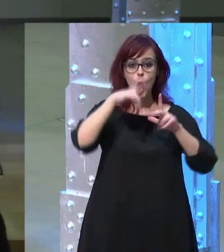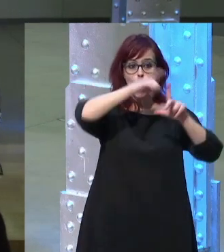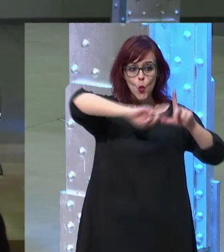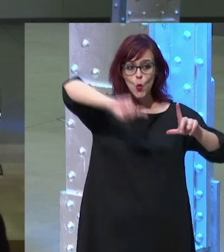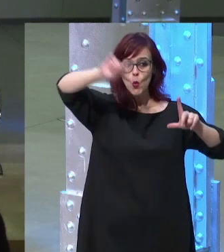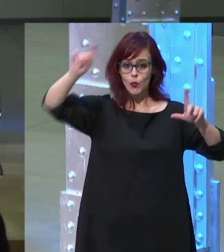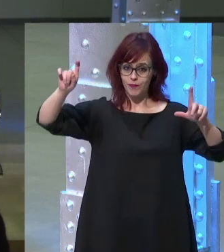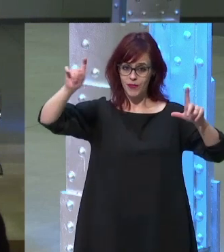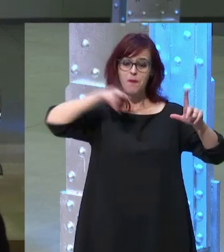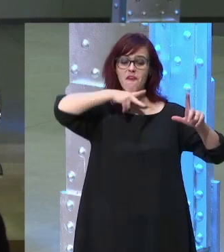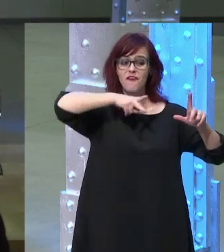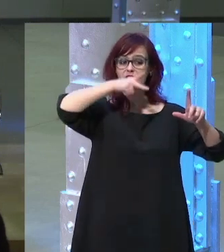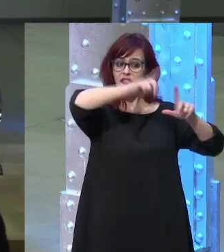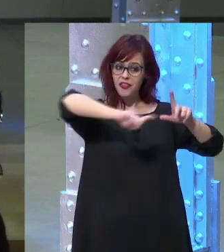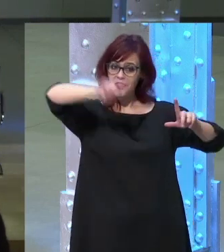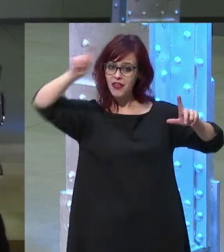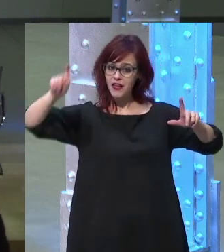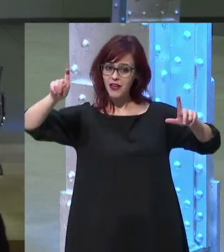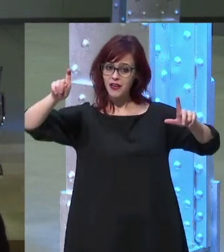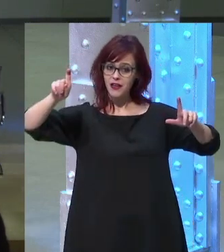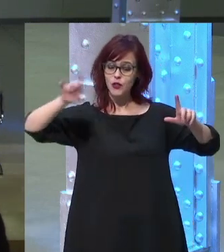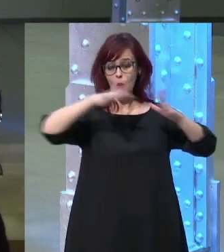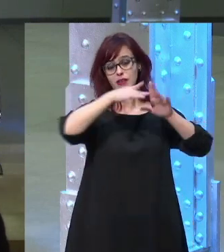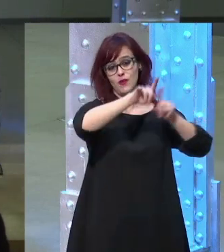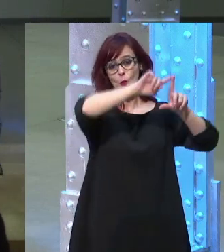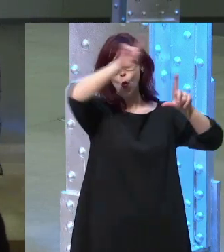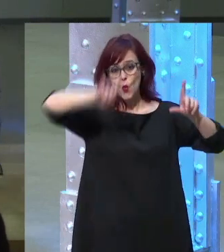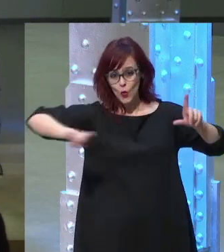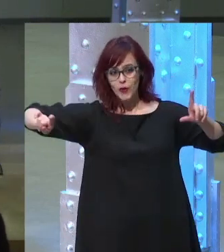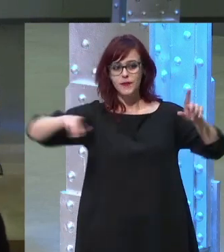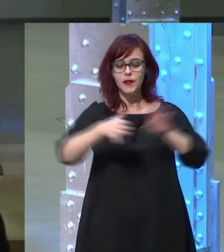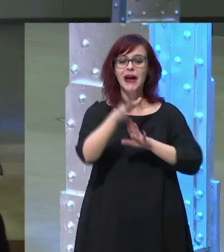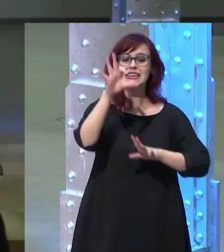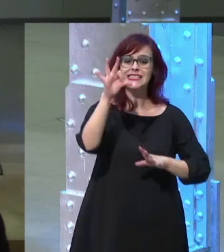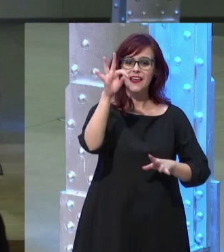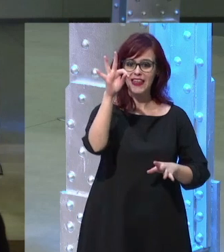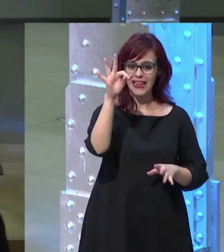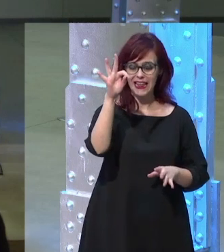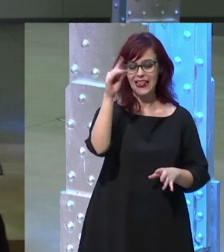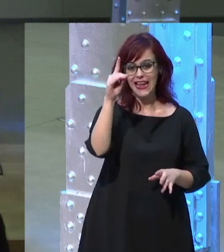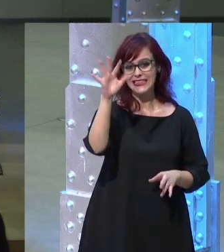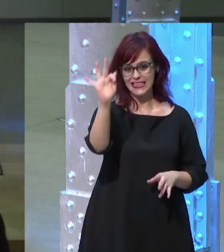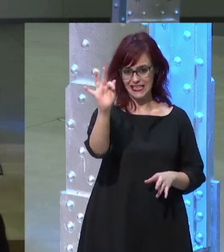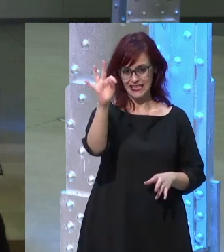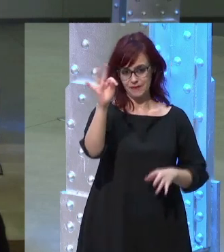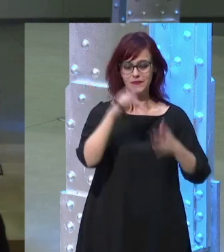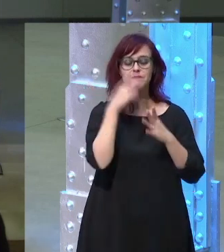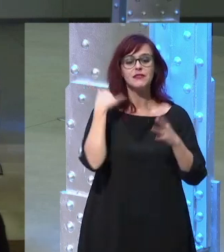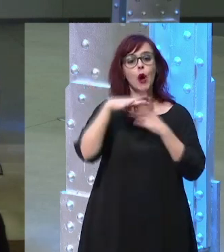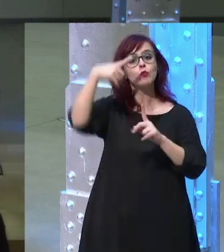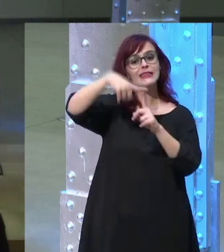curva verde y que está representada por una S de T, que son los sanos en un instante de tiempo